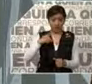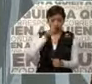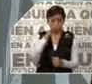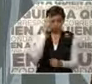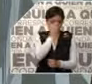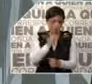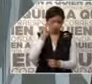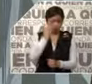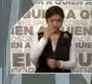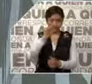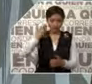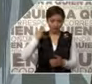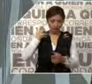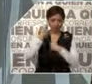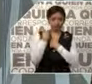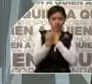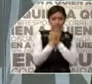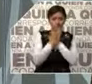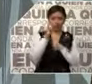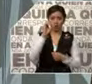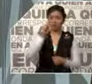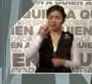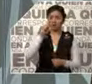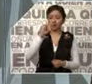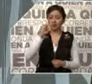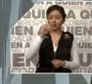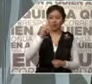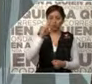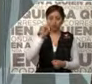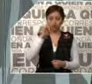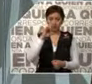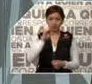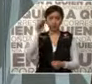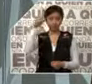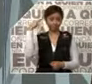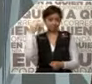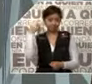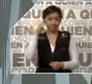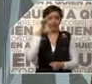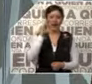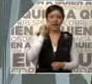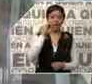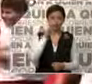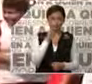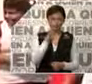correspondientes y a prevenir la osteoporosis. Ahora vamos a Veracruz con mi compañero Carlos Carpizo.